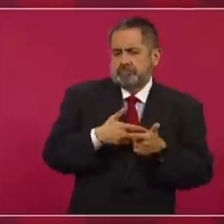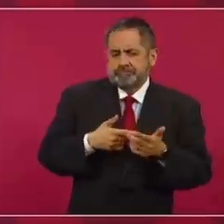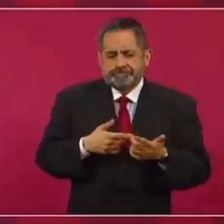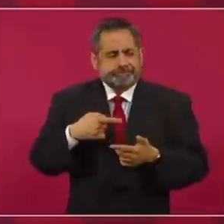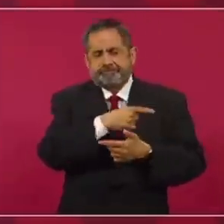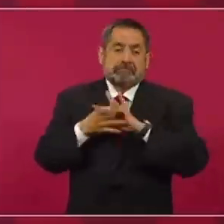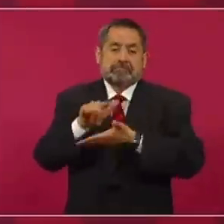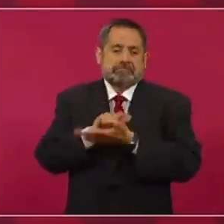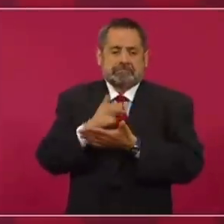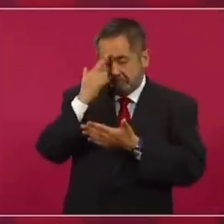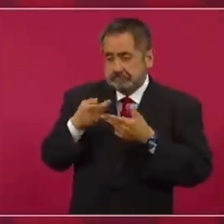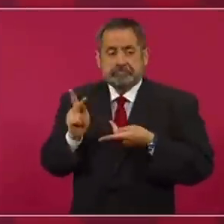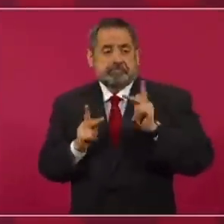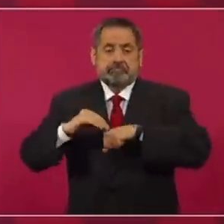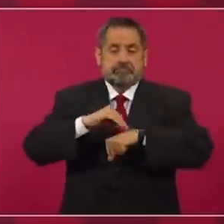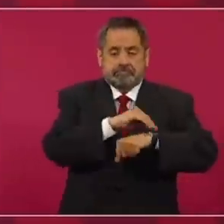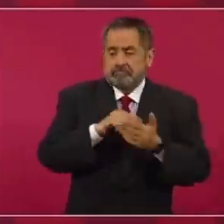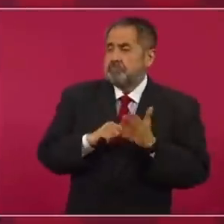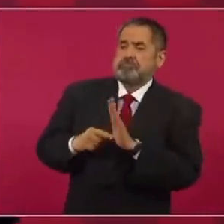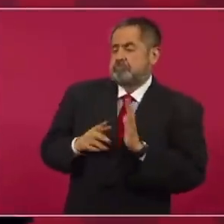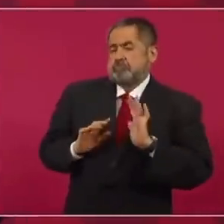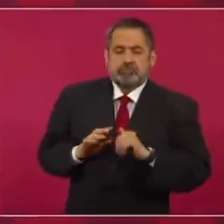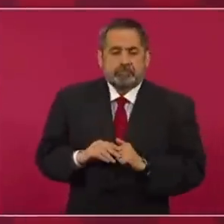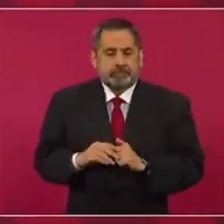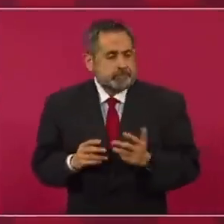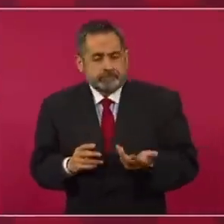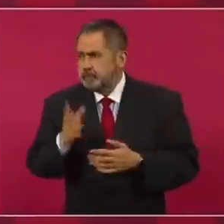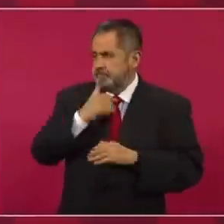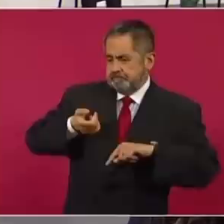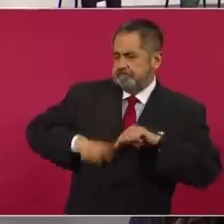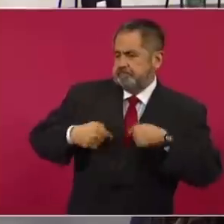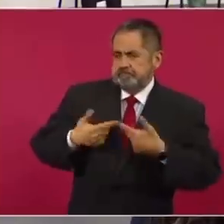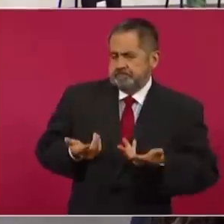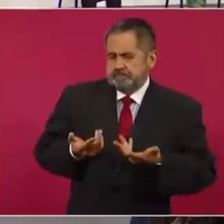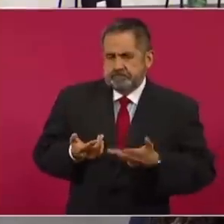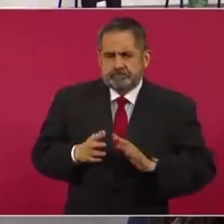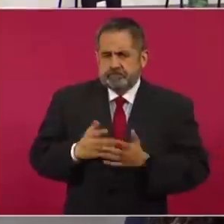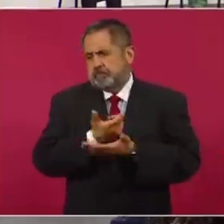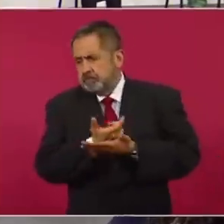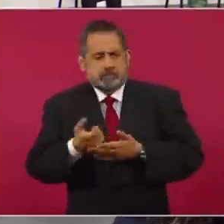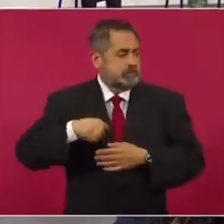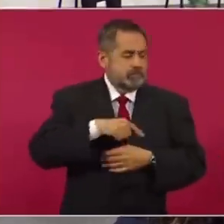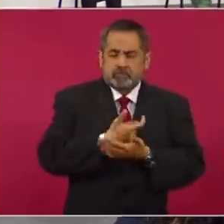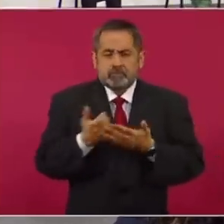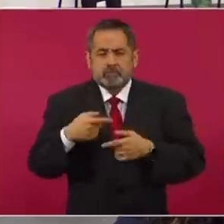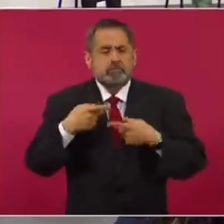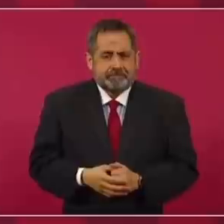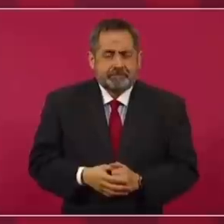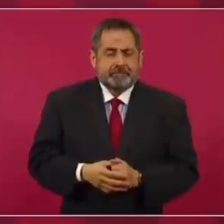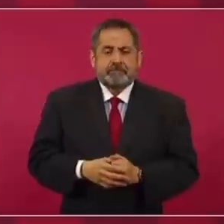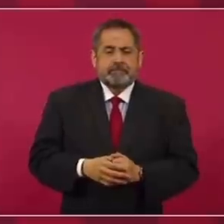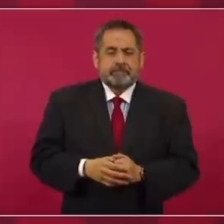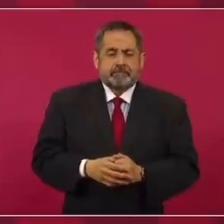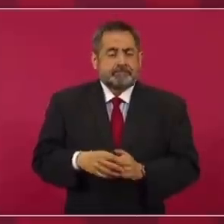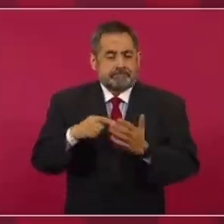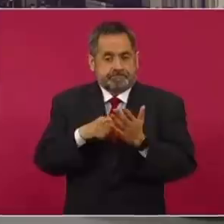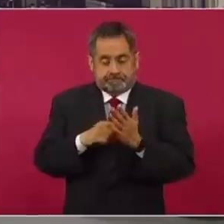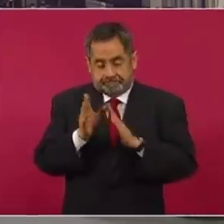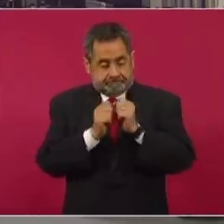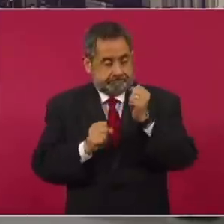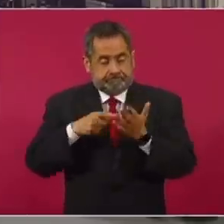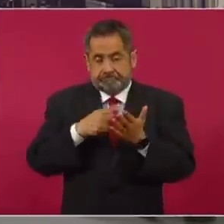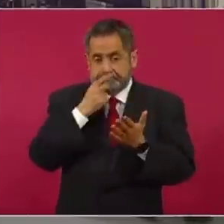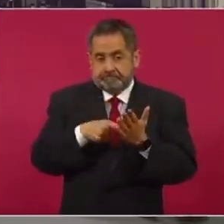argumentos leguleyos, o excusas, empezó a decir de que no se le podía quitar el sueldo a un trabajador. La Constitución